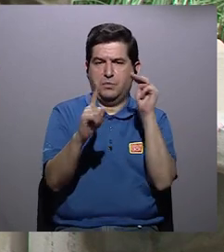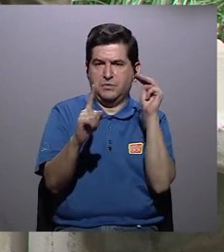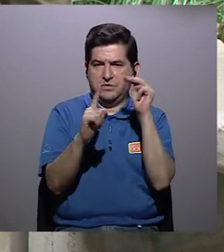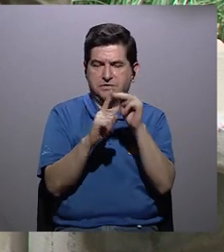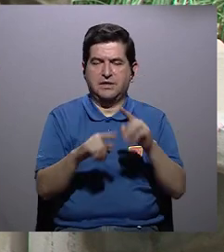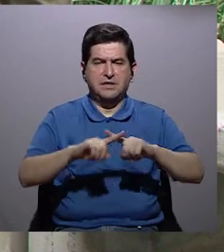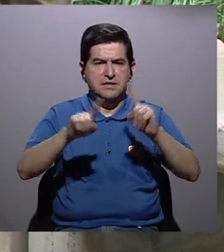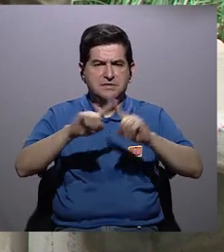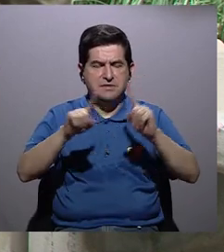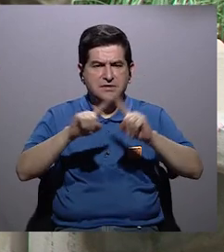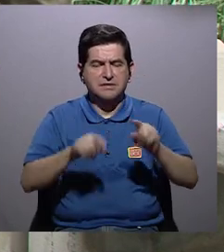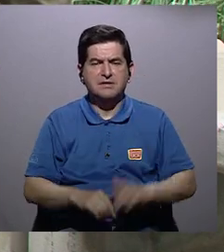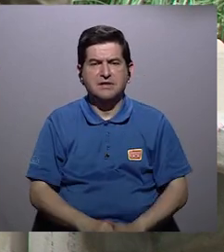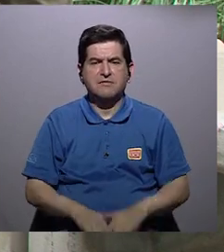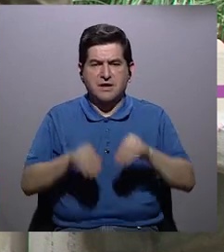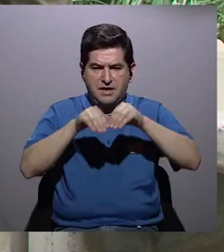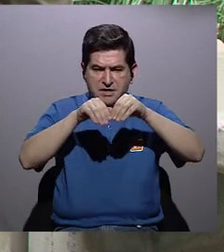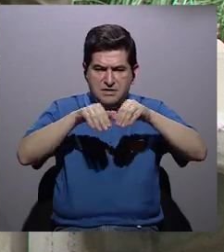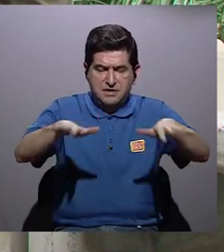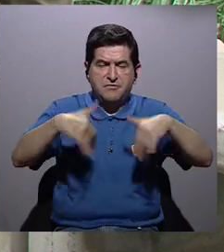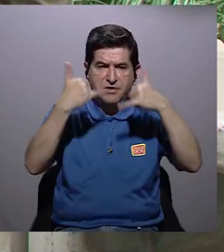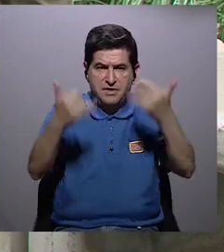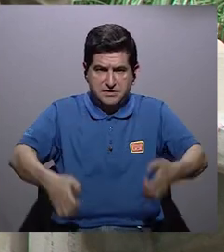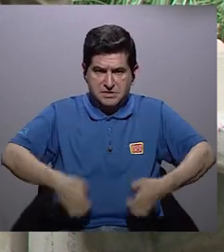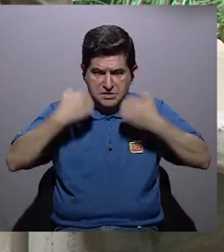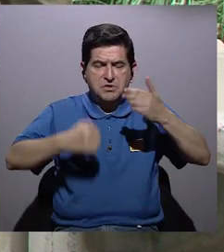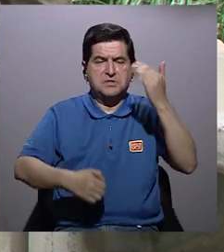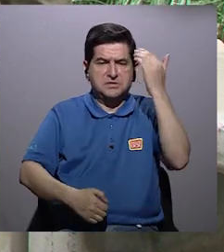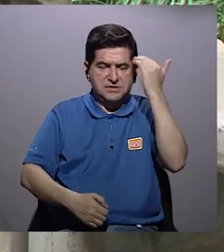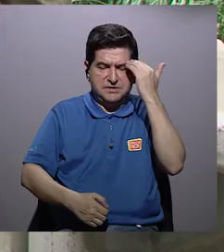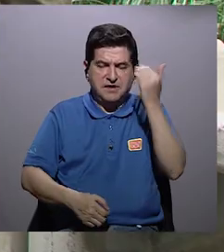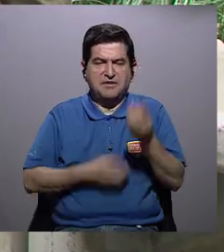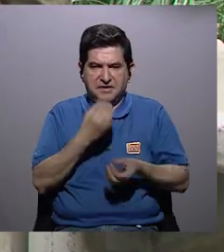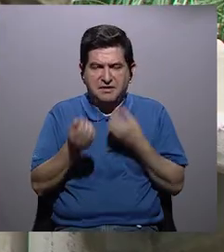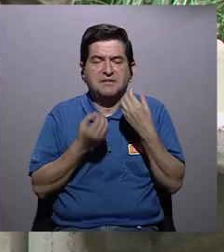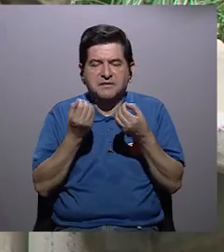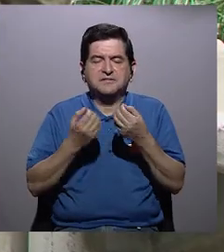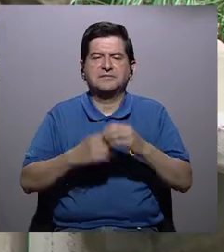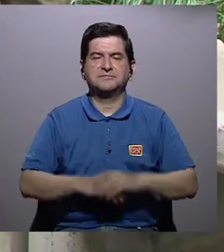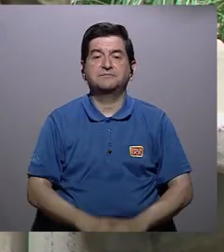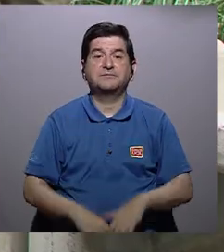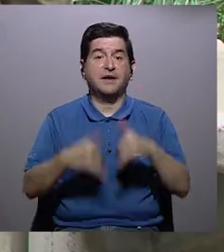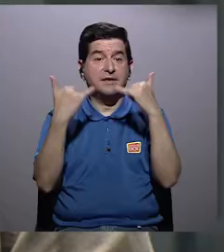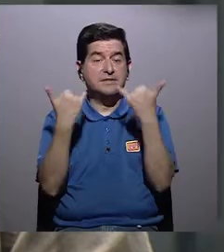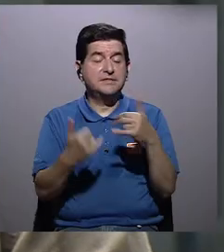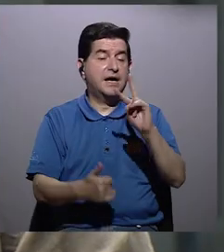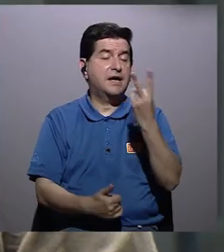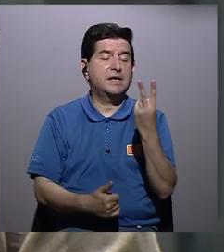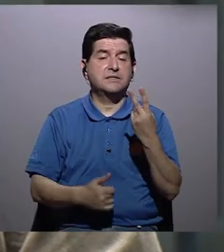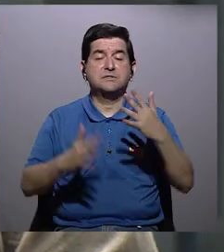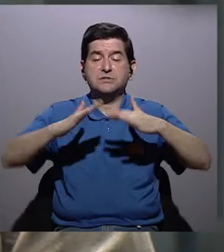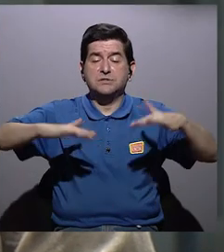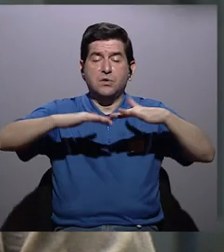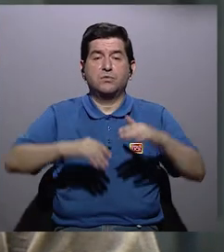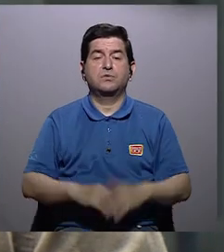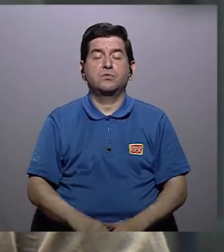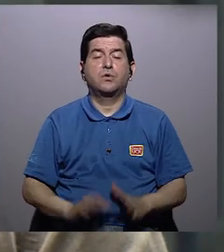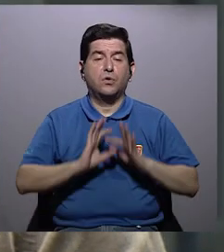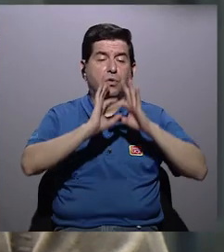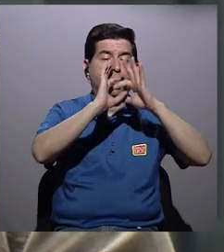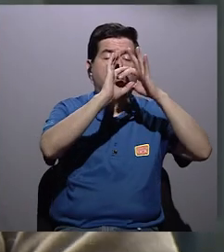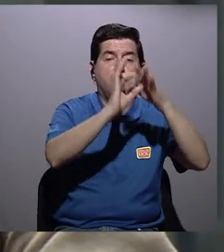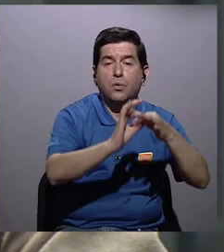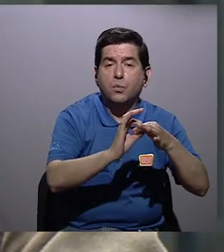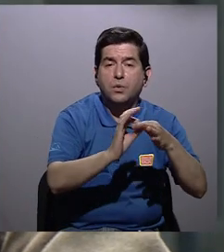diferentes, los diferentes redes que existen actualmente y qué hacer en ellas. Y ya en un segundo plano, los aspectos asociados